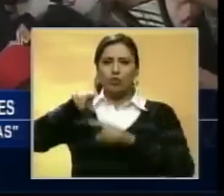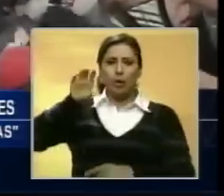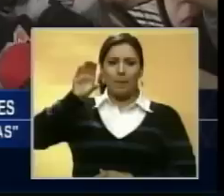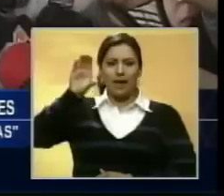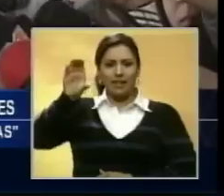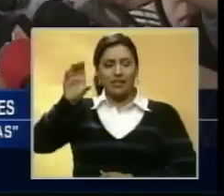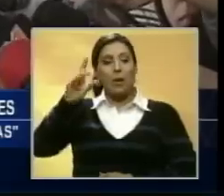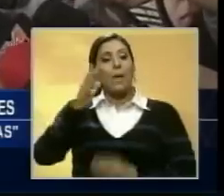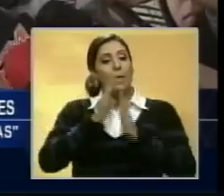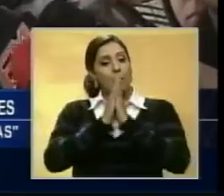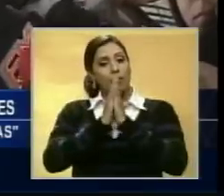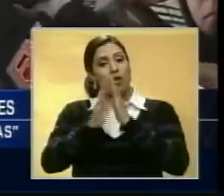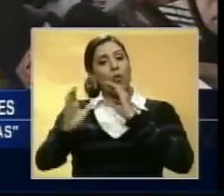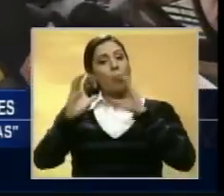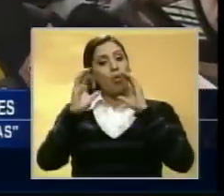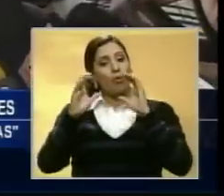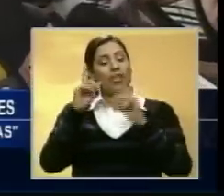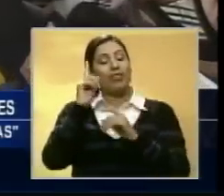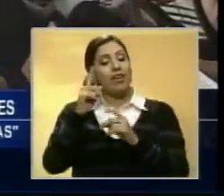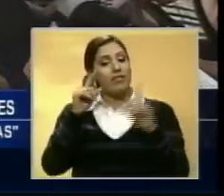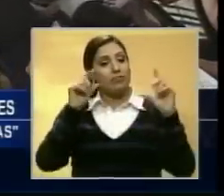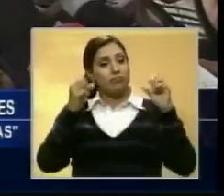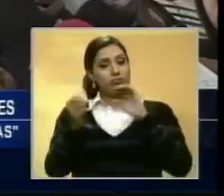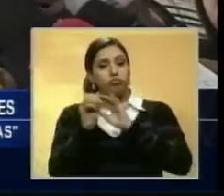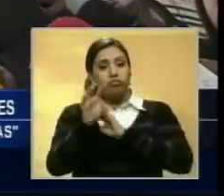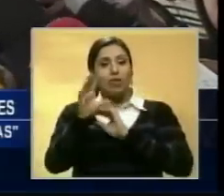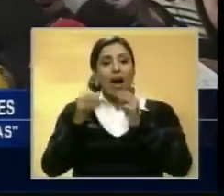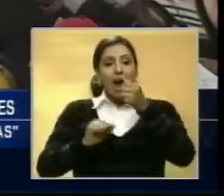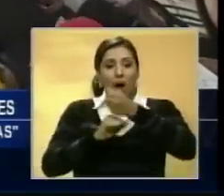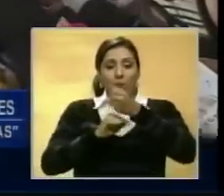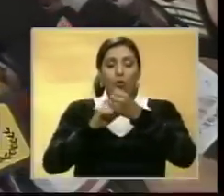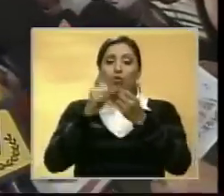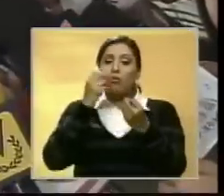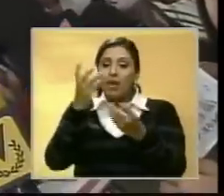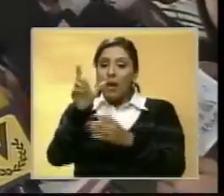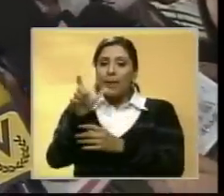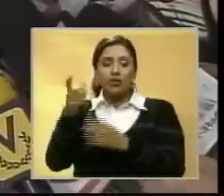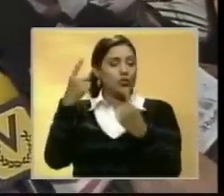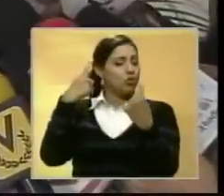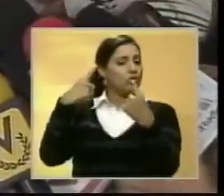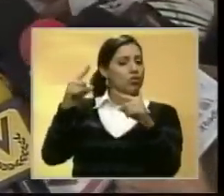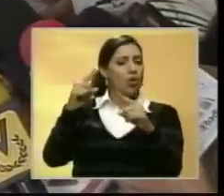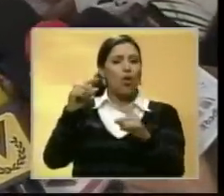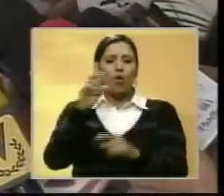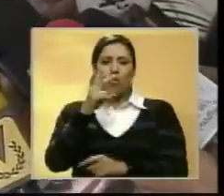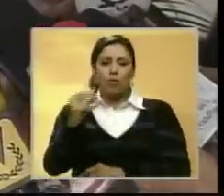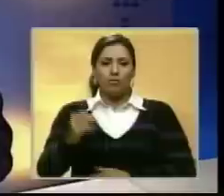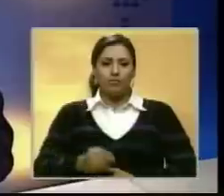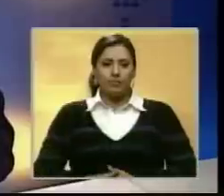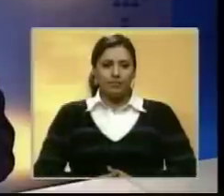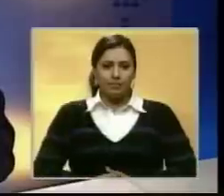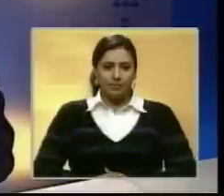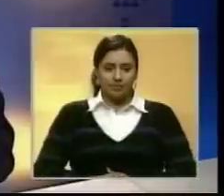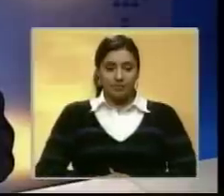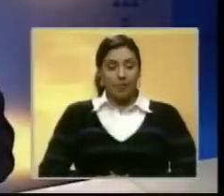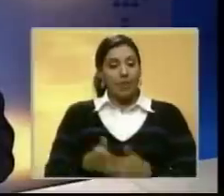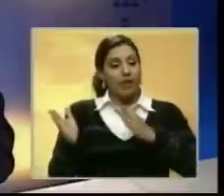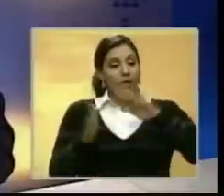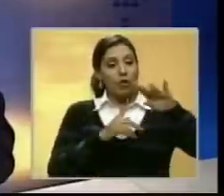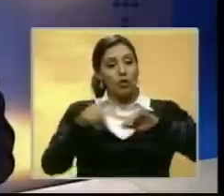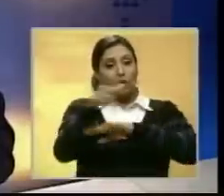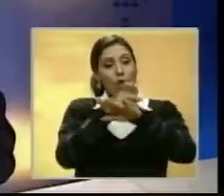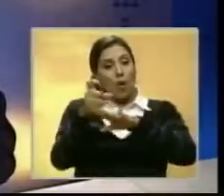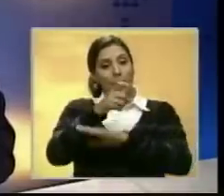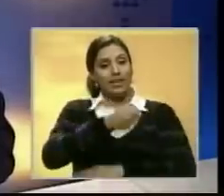extranjera. Pidió a los medios que se coloquen del lado de la sensatez sin abandonar sus principios. El gobierno